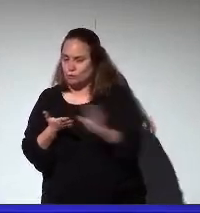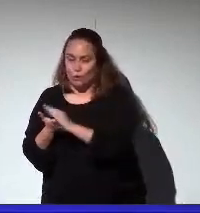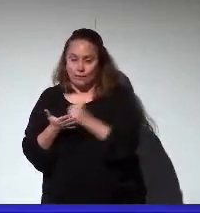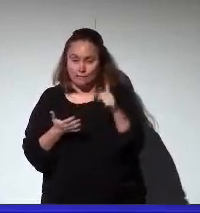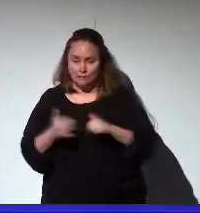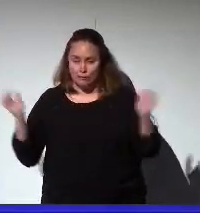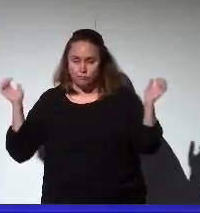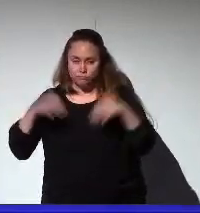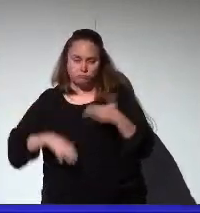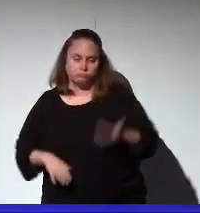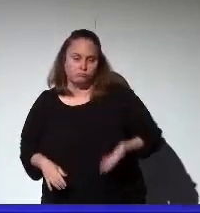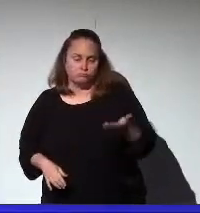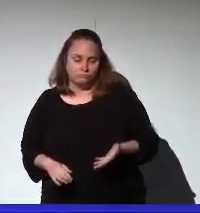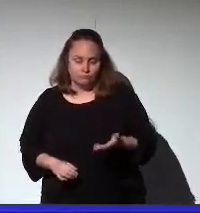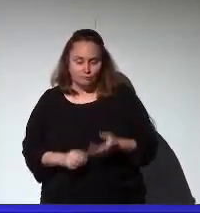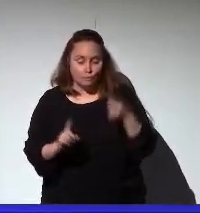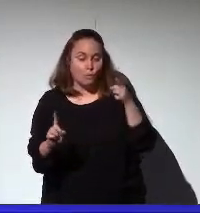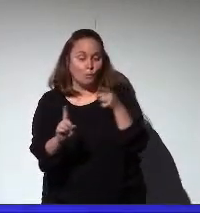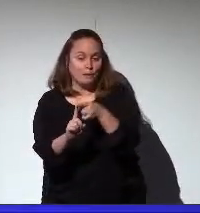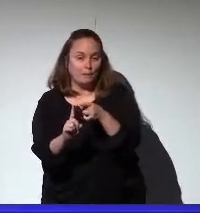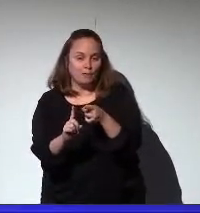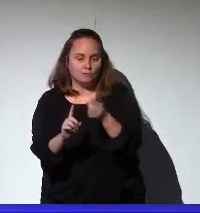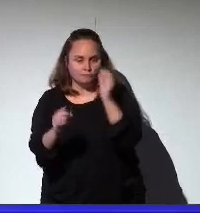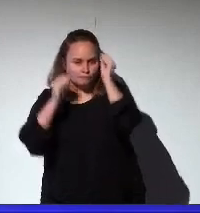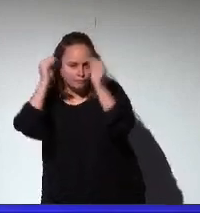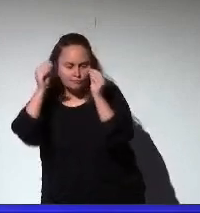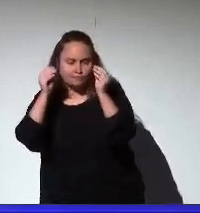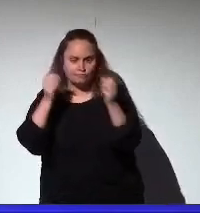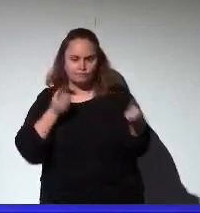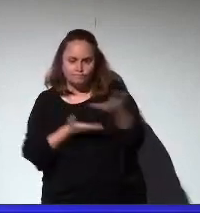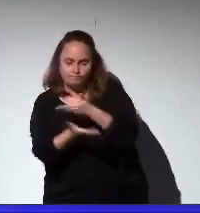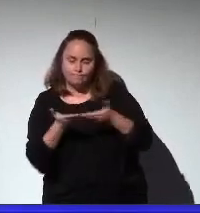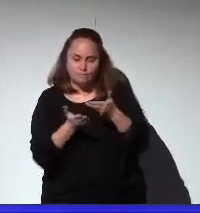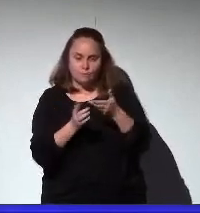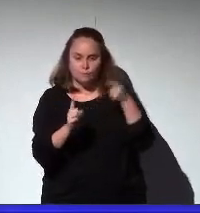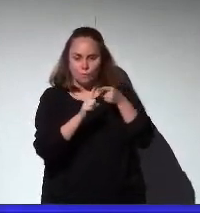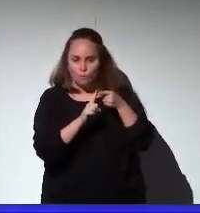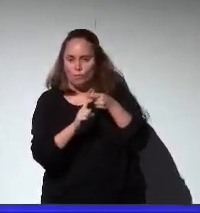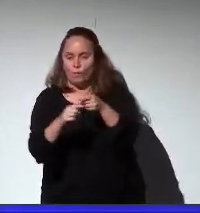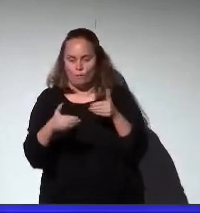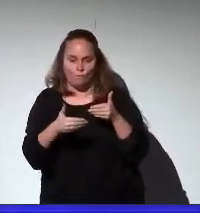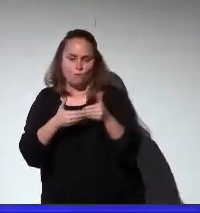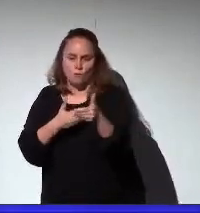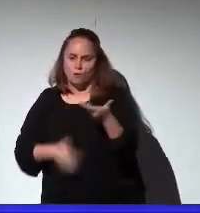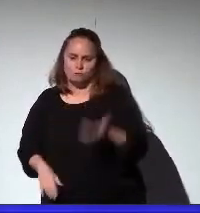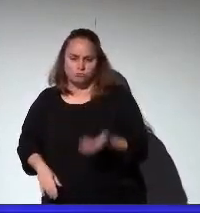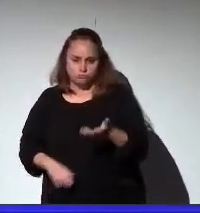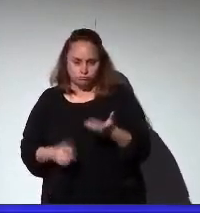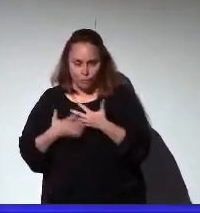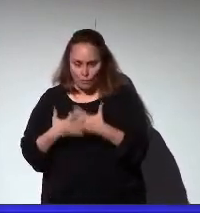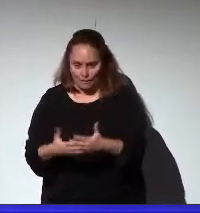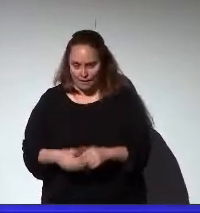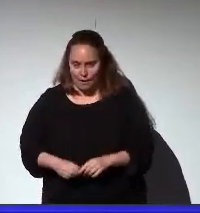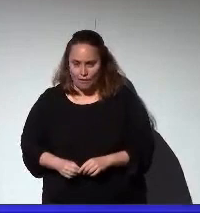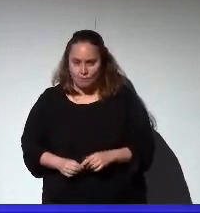tan importante para tener estas reflexiones de futuro tan fundamentales para el voluntariado en general,